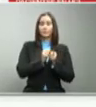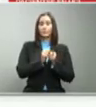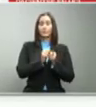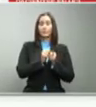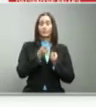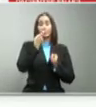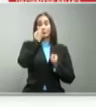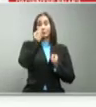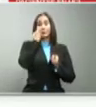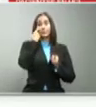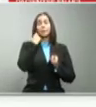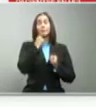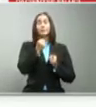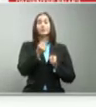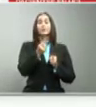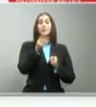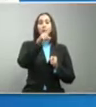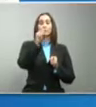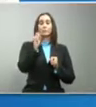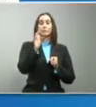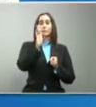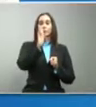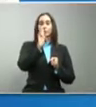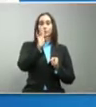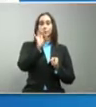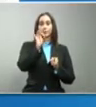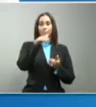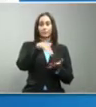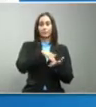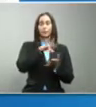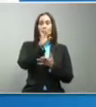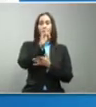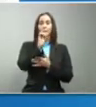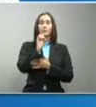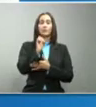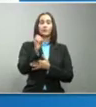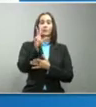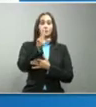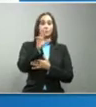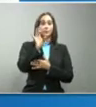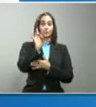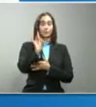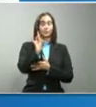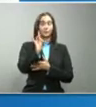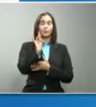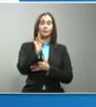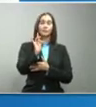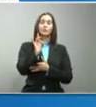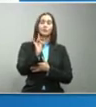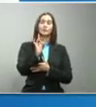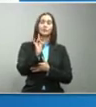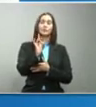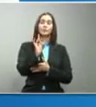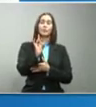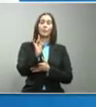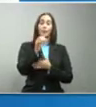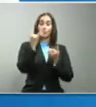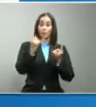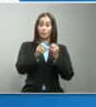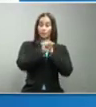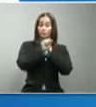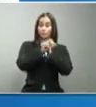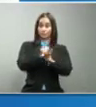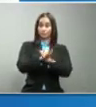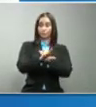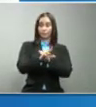la Iberoamericana UNIBE, donde actualmente se está impartiendo el último cuatrimestre, al igual que la Universidad Acción